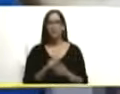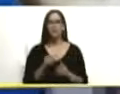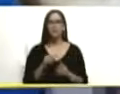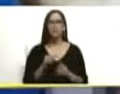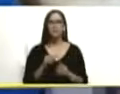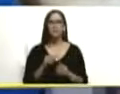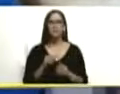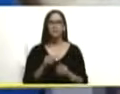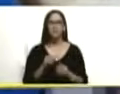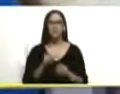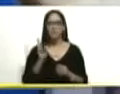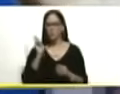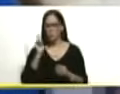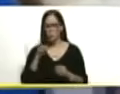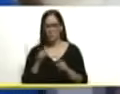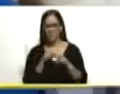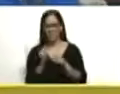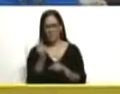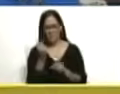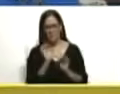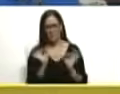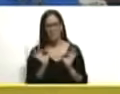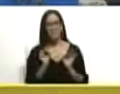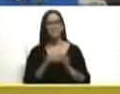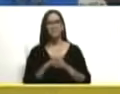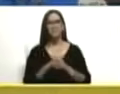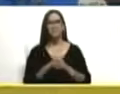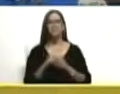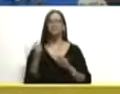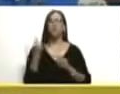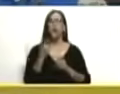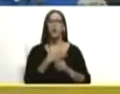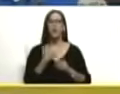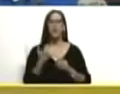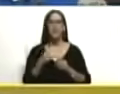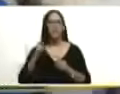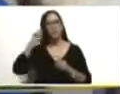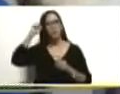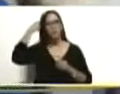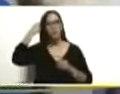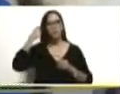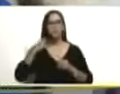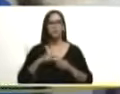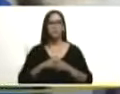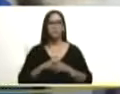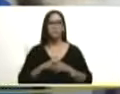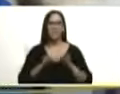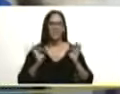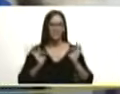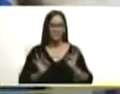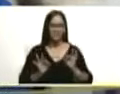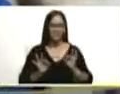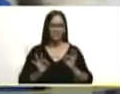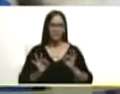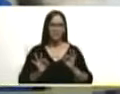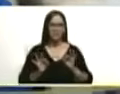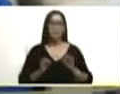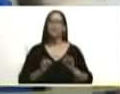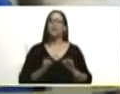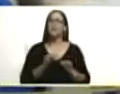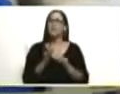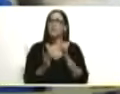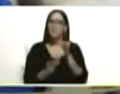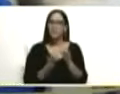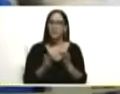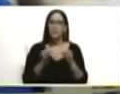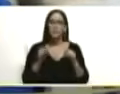No te he visto nunca meter casquillo con ningún tema. Solo quiero recalcar, así, labrar, que